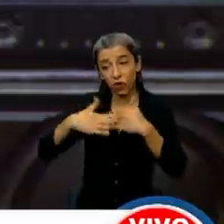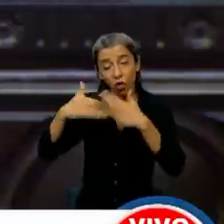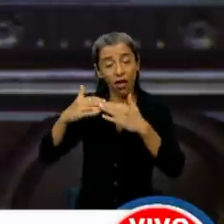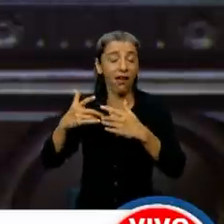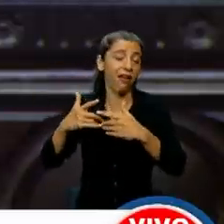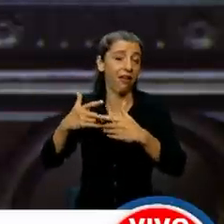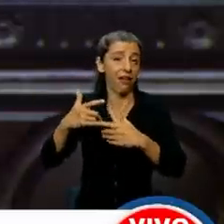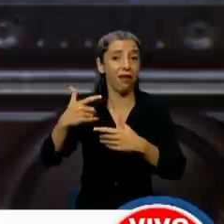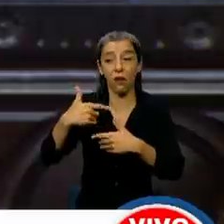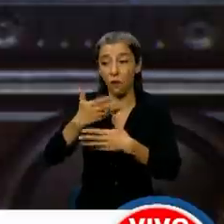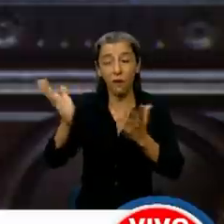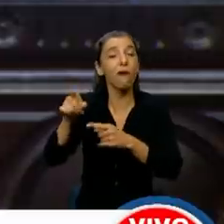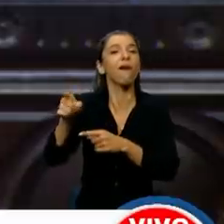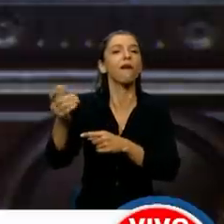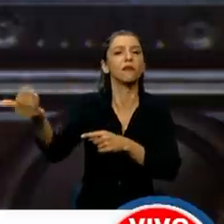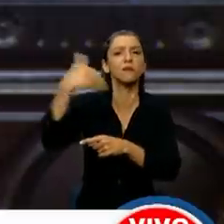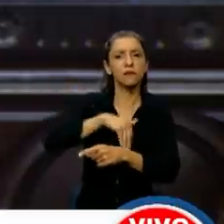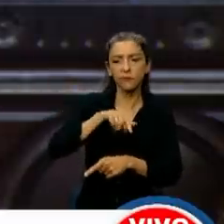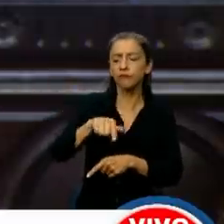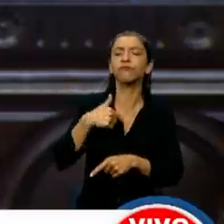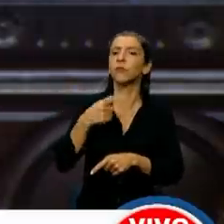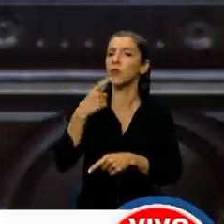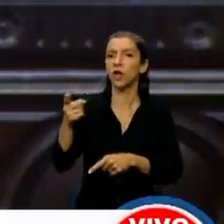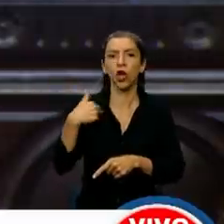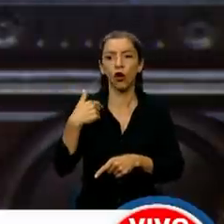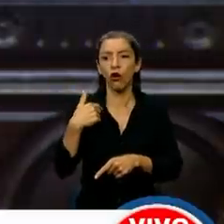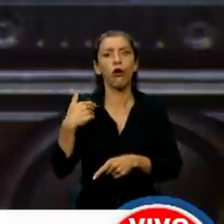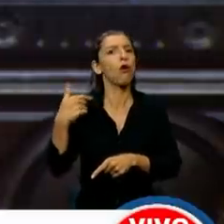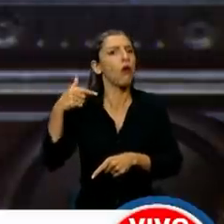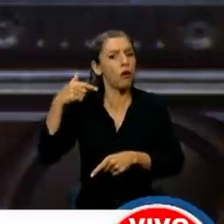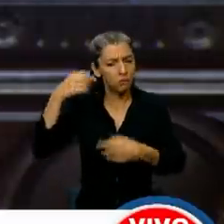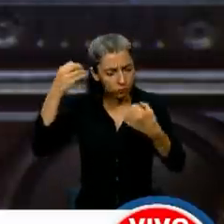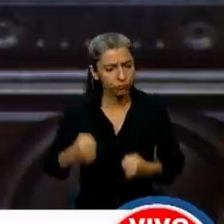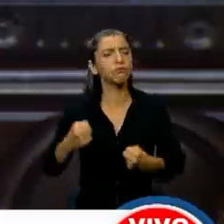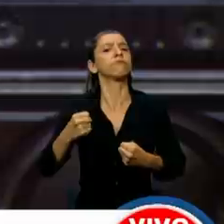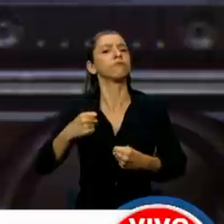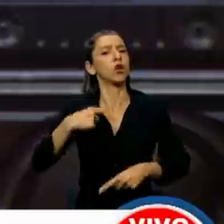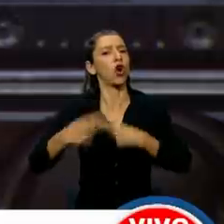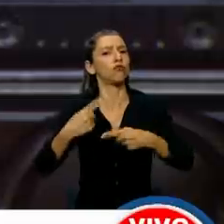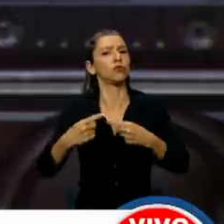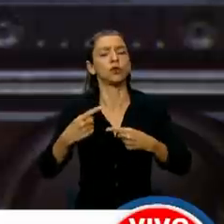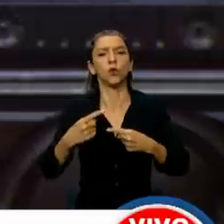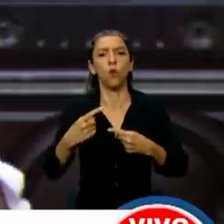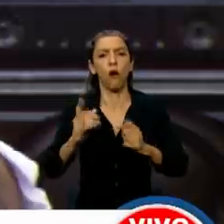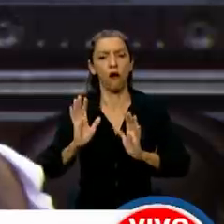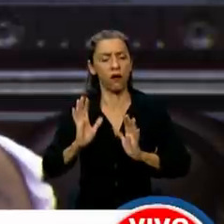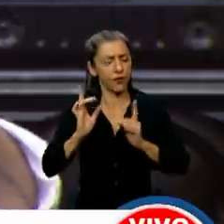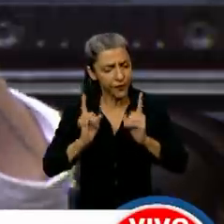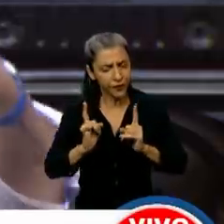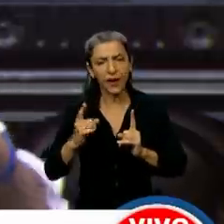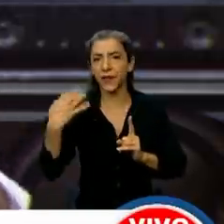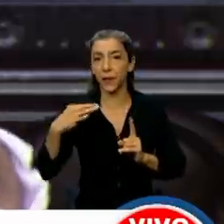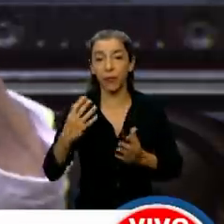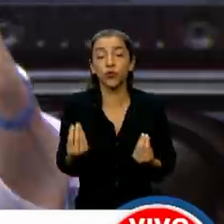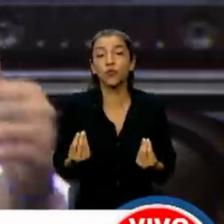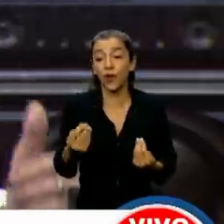que hizo hincapié en esto en que no iba a resignar la obra pública porque es motor es